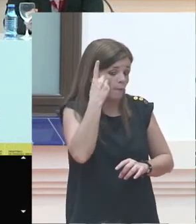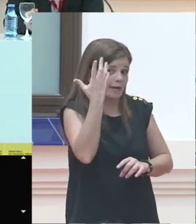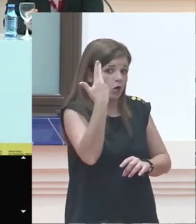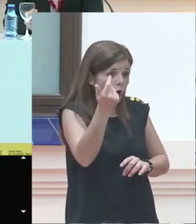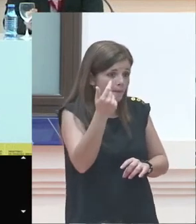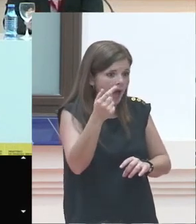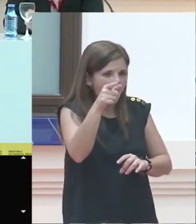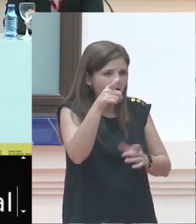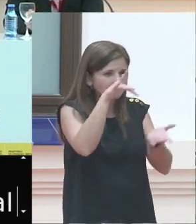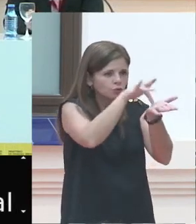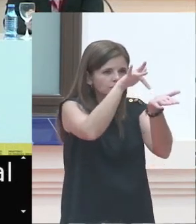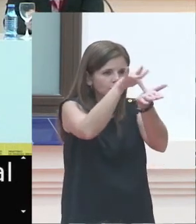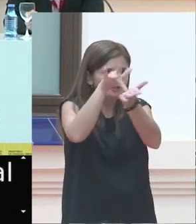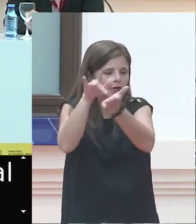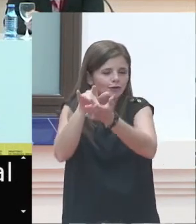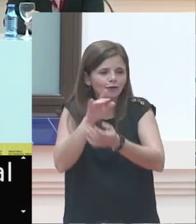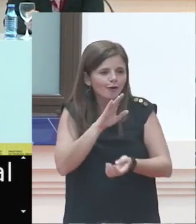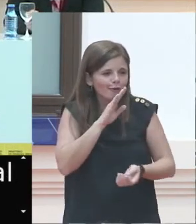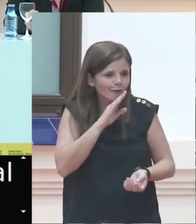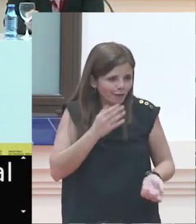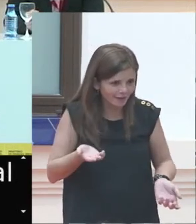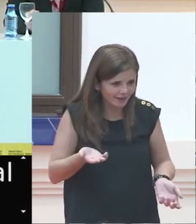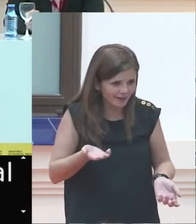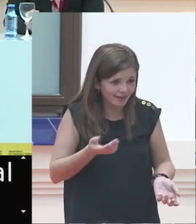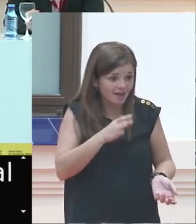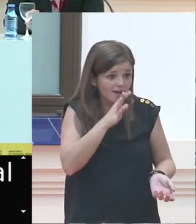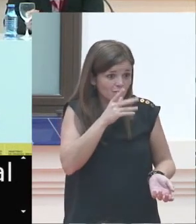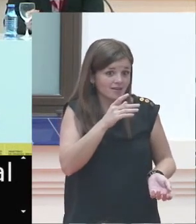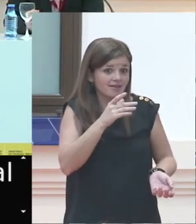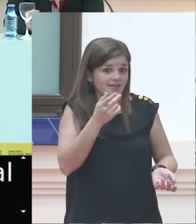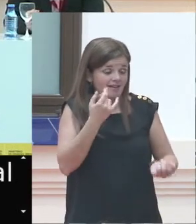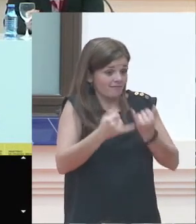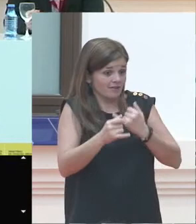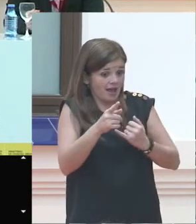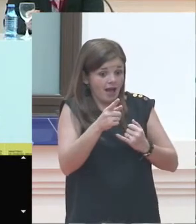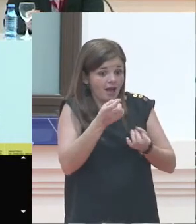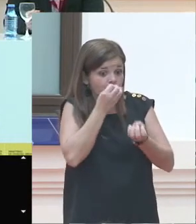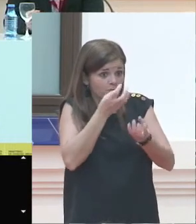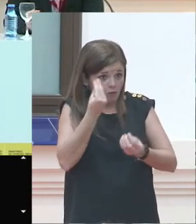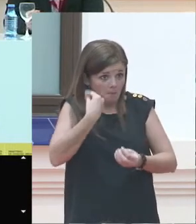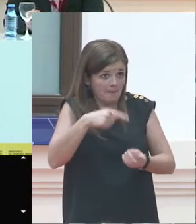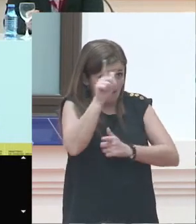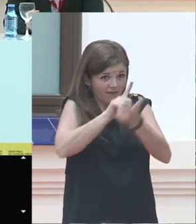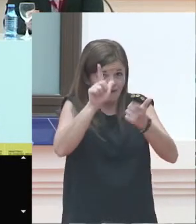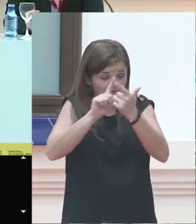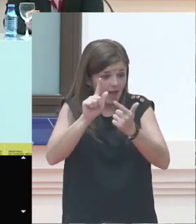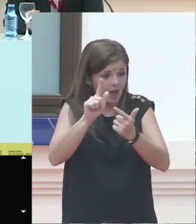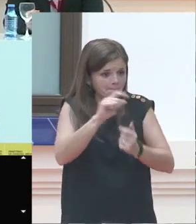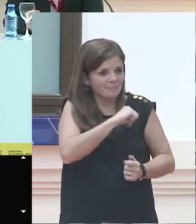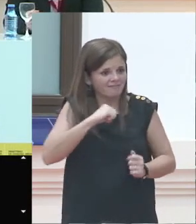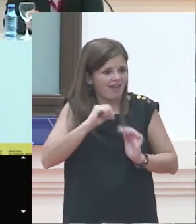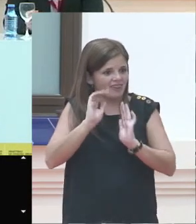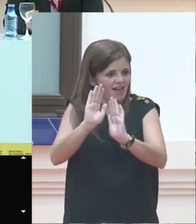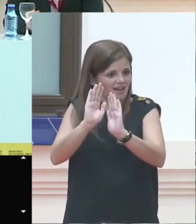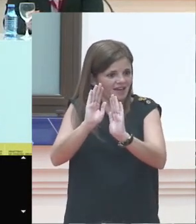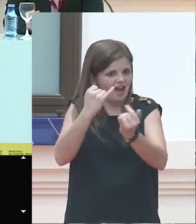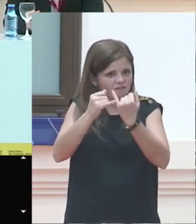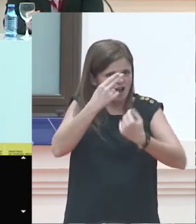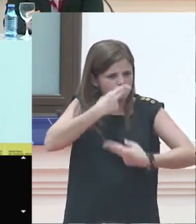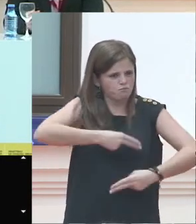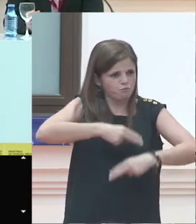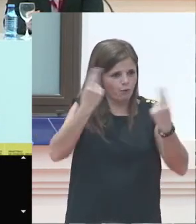podríamos encontrarnos en algún problema regulatorio, legislativo, por conocer, digamos, por dónde se movió la persona que